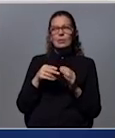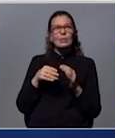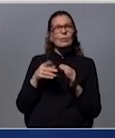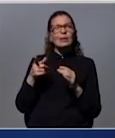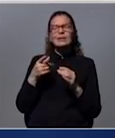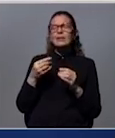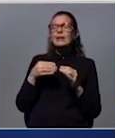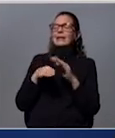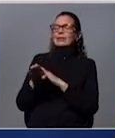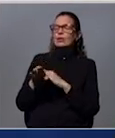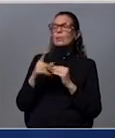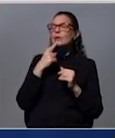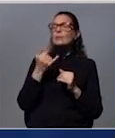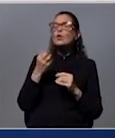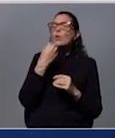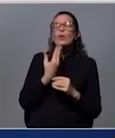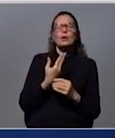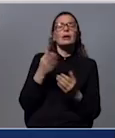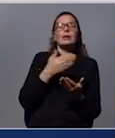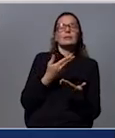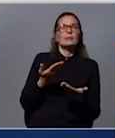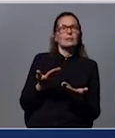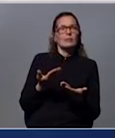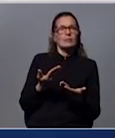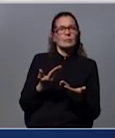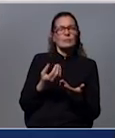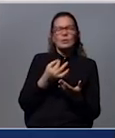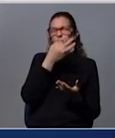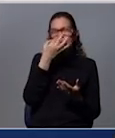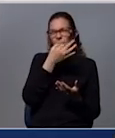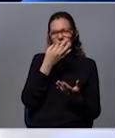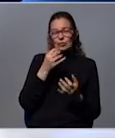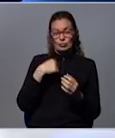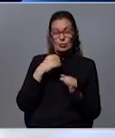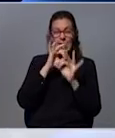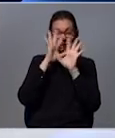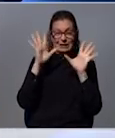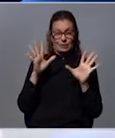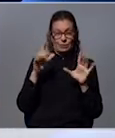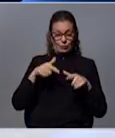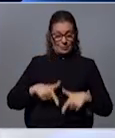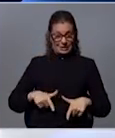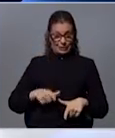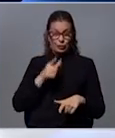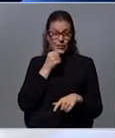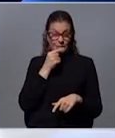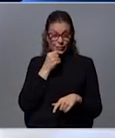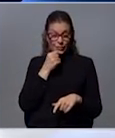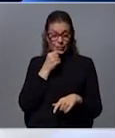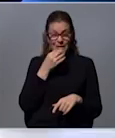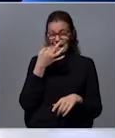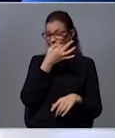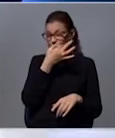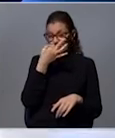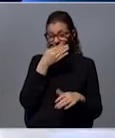porque a veces no cabe pensar en cuántos delitos bastaba ser pretensiones claro cuando yo era ministro el interior la droga